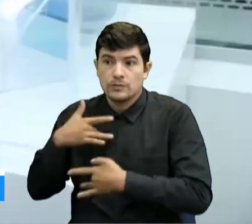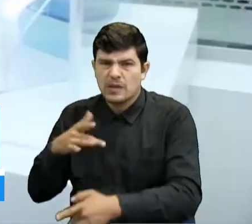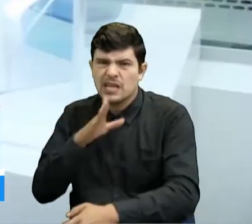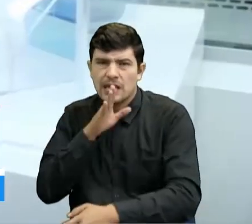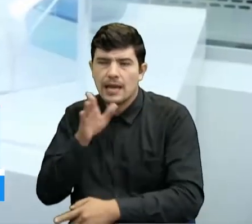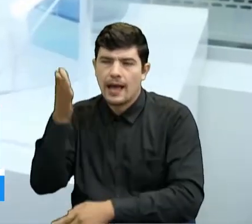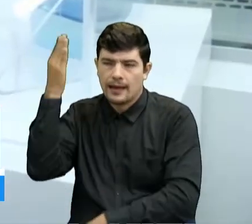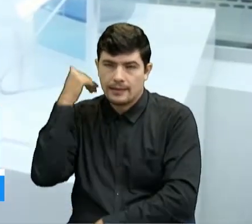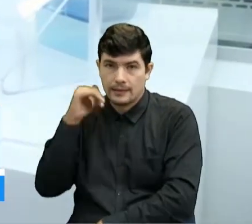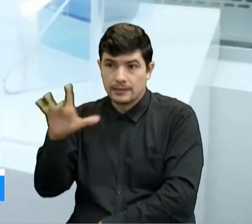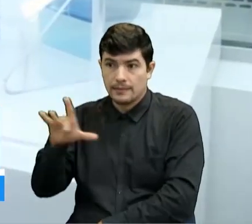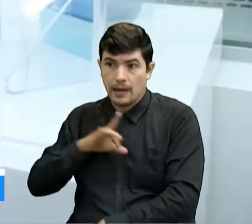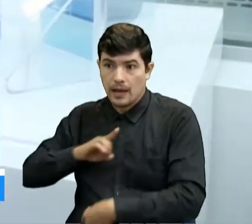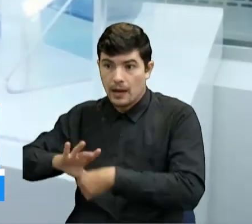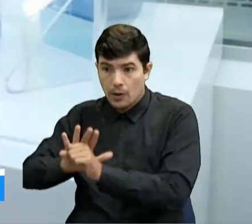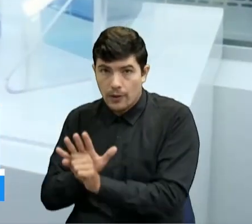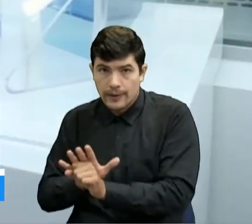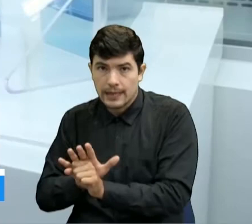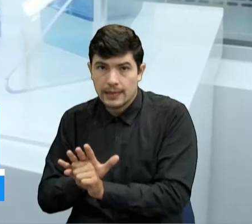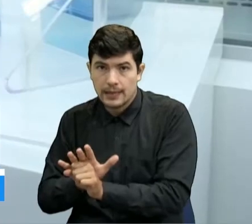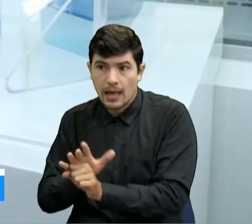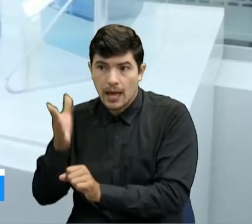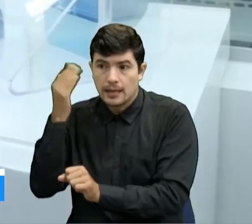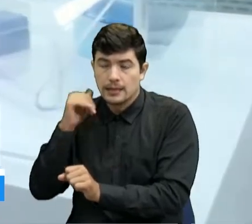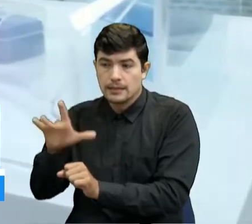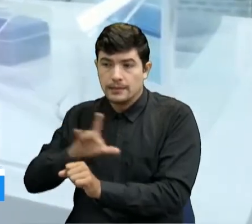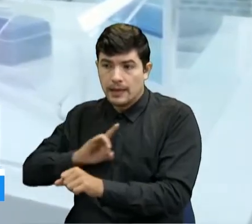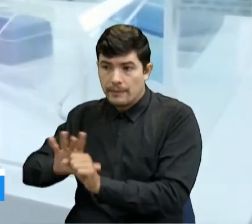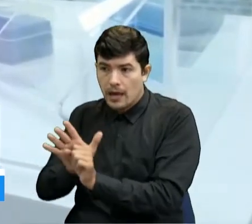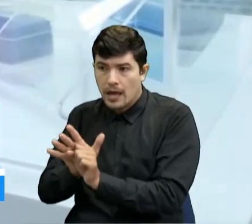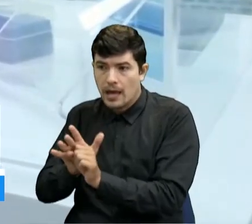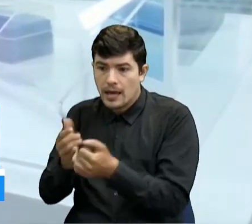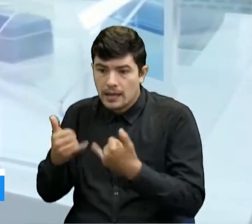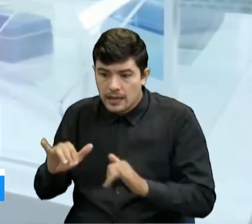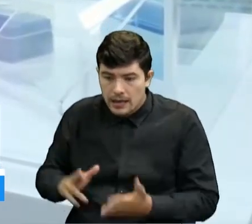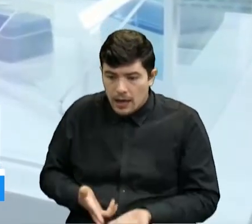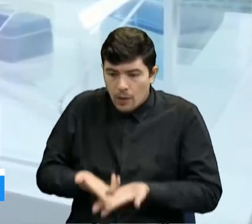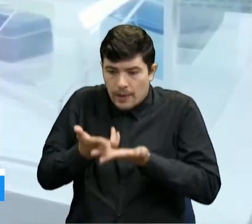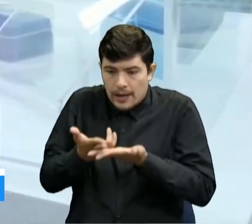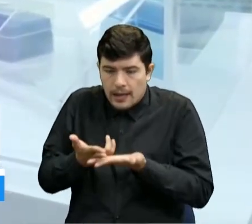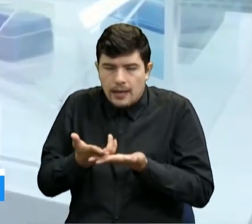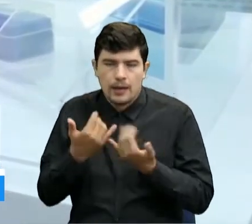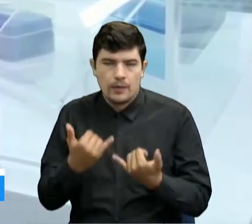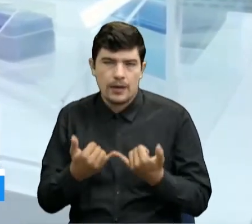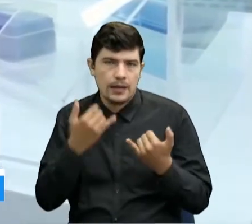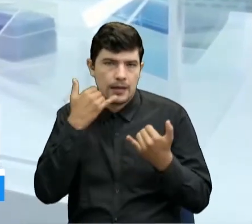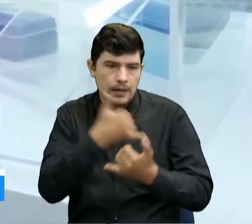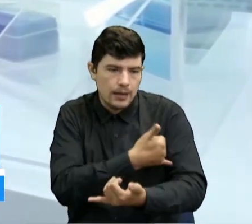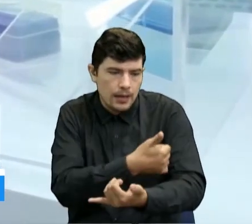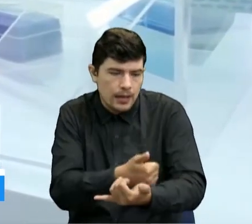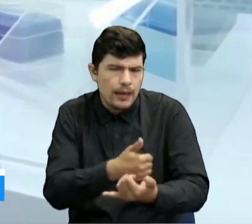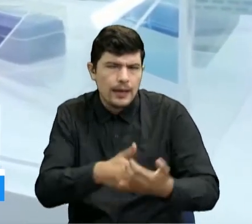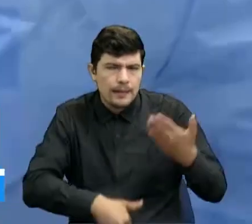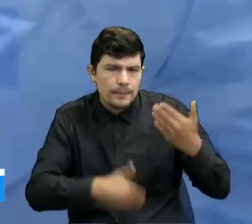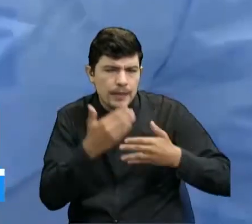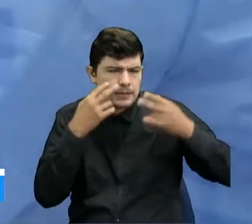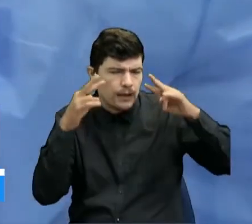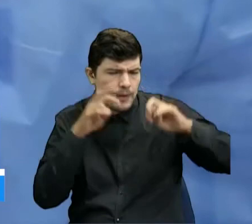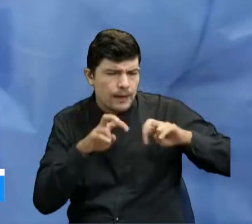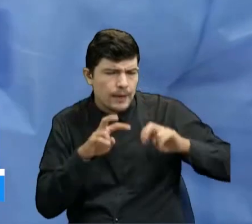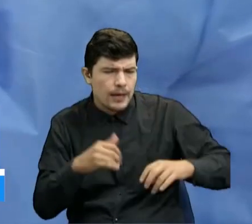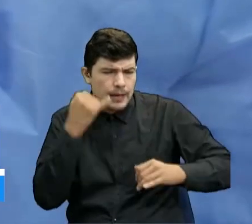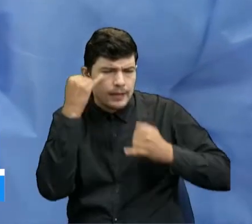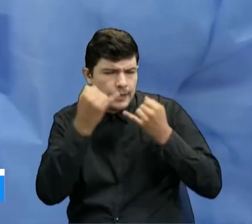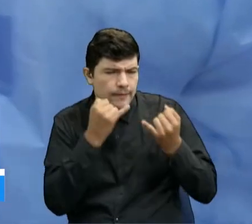se van a realizar unos exámenes, se mira la titularización de las inmunoglobulinas, entrarán en el proceso de